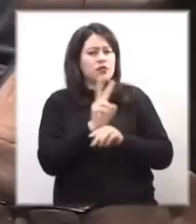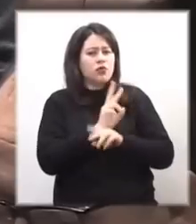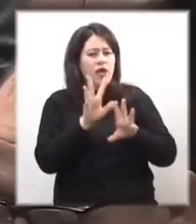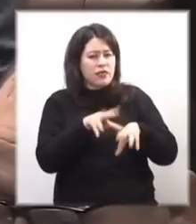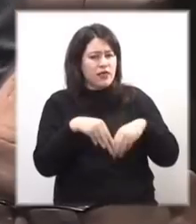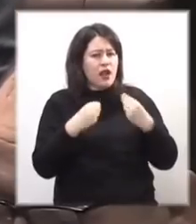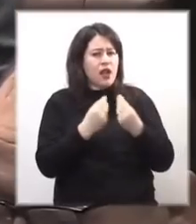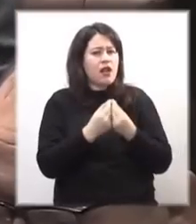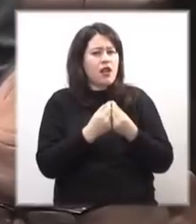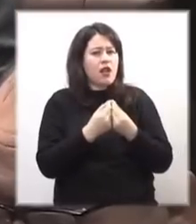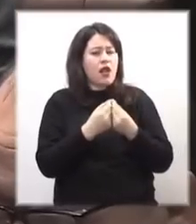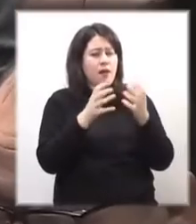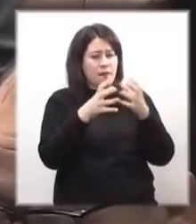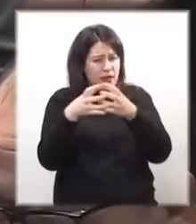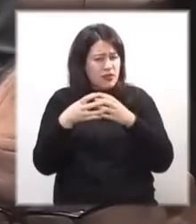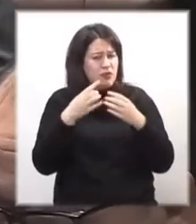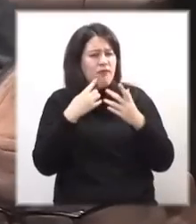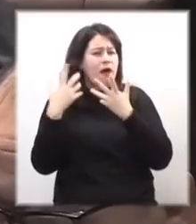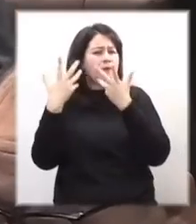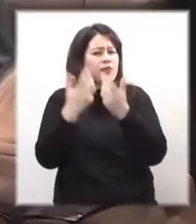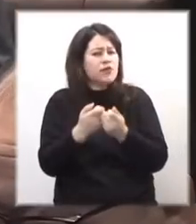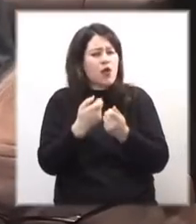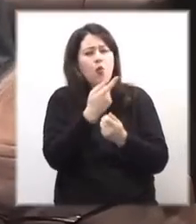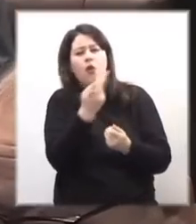ser apoyadas por el conjunto de los partidos.